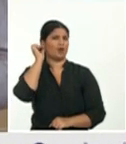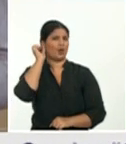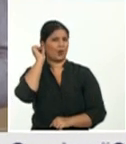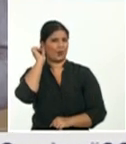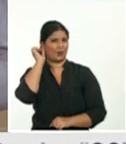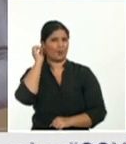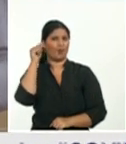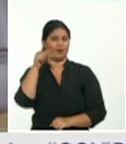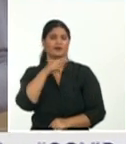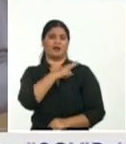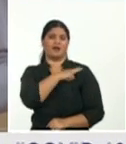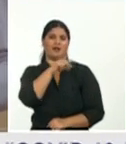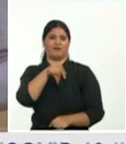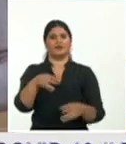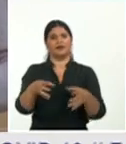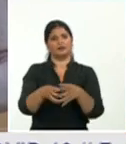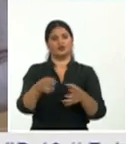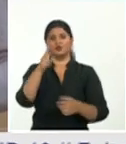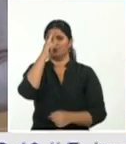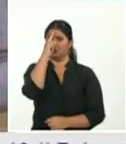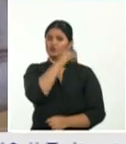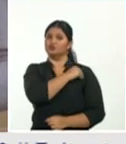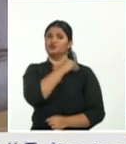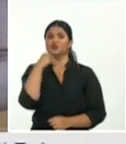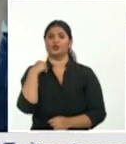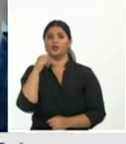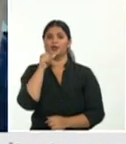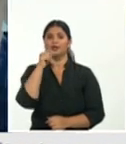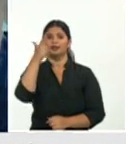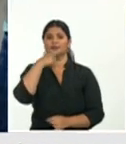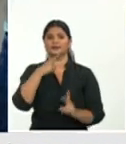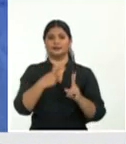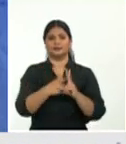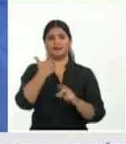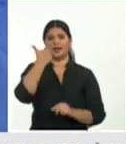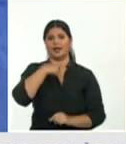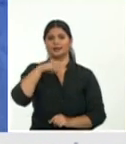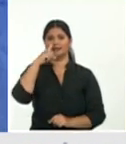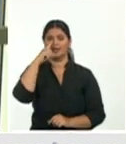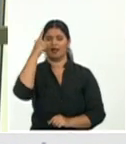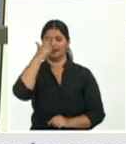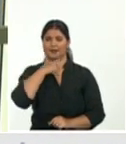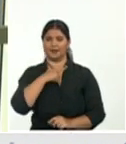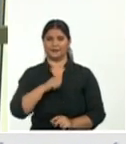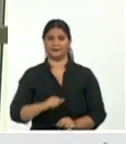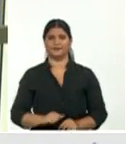médica cubana, la doctora Dayana González Reyes.